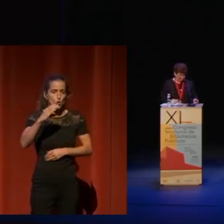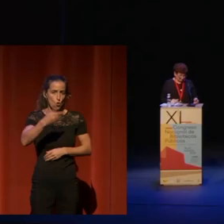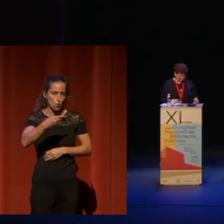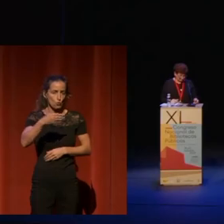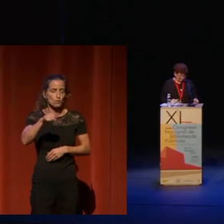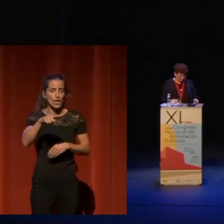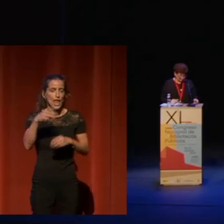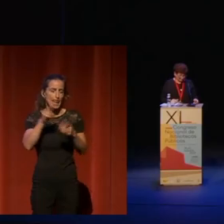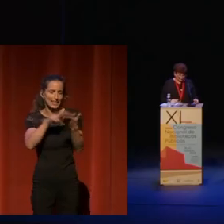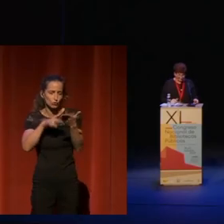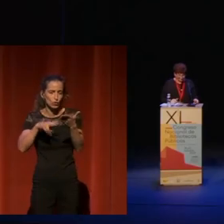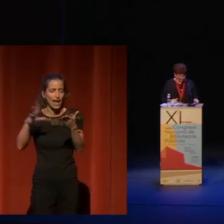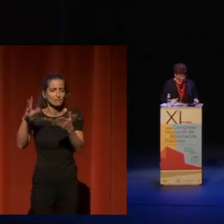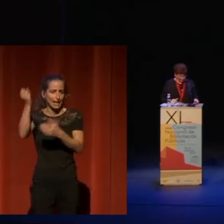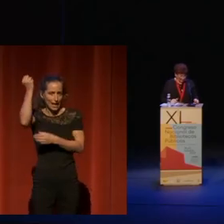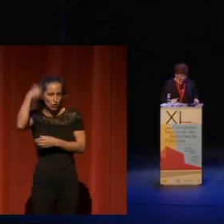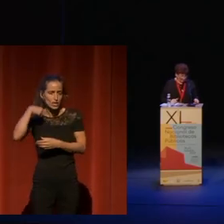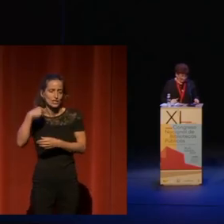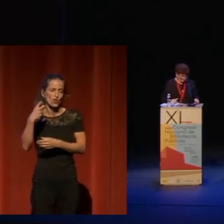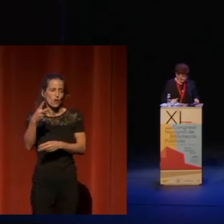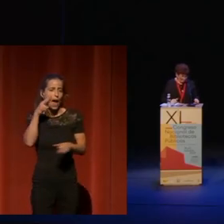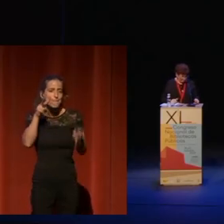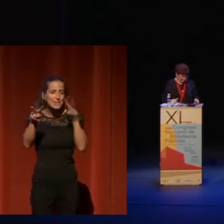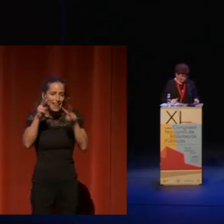violeta, cuando queráis.